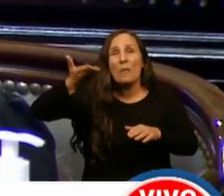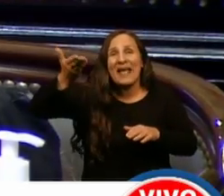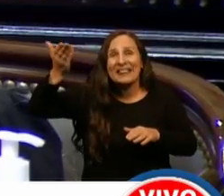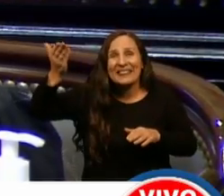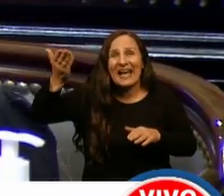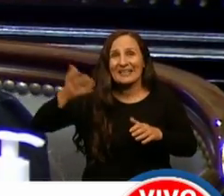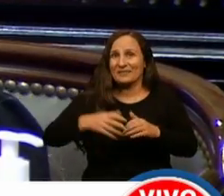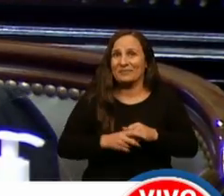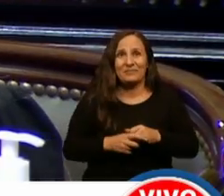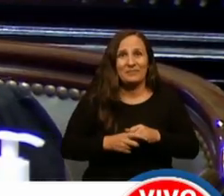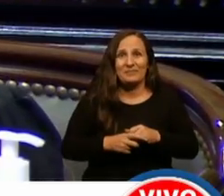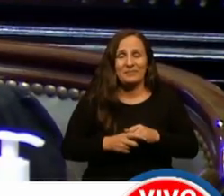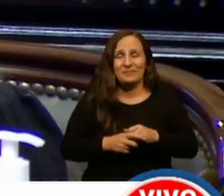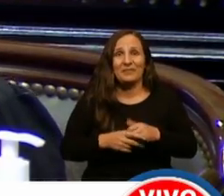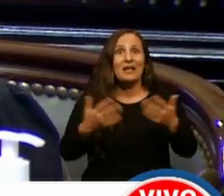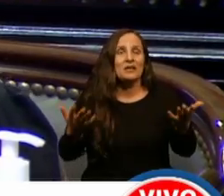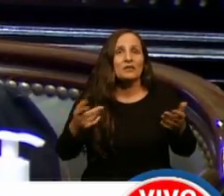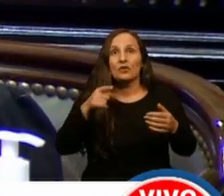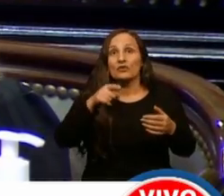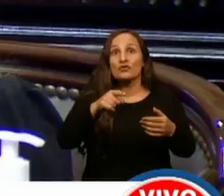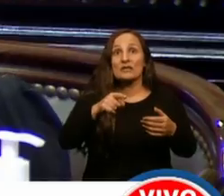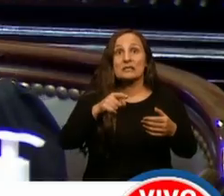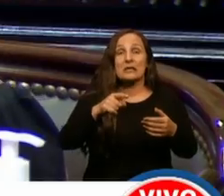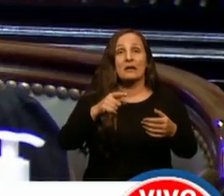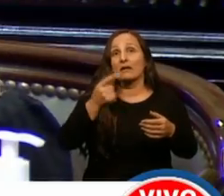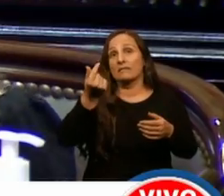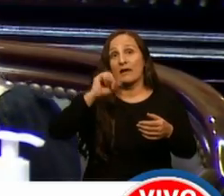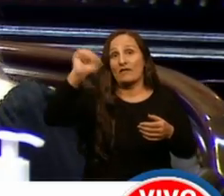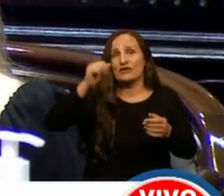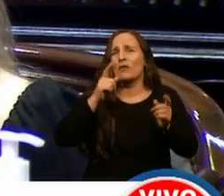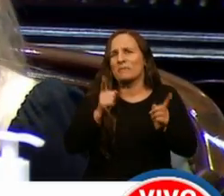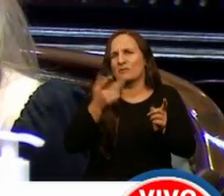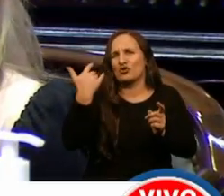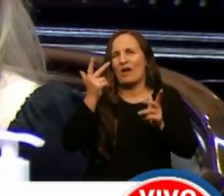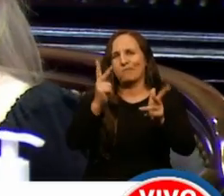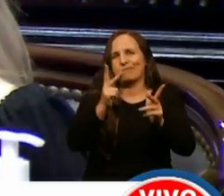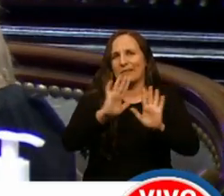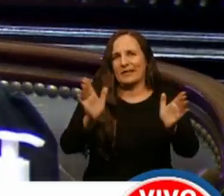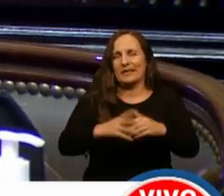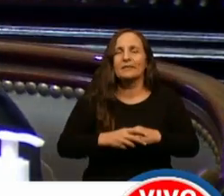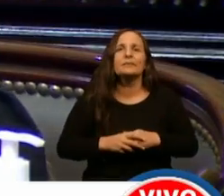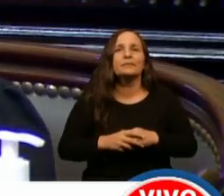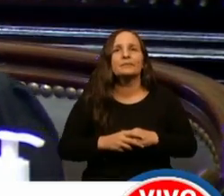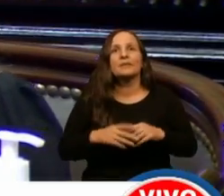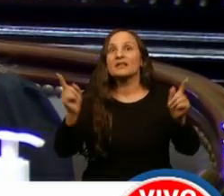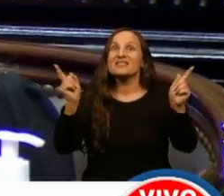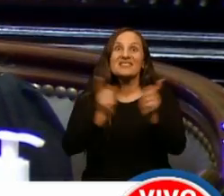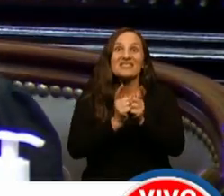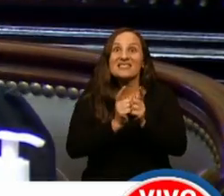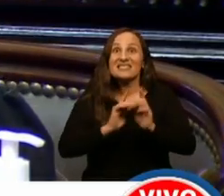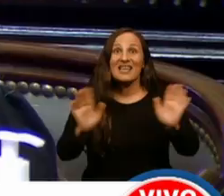aumento de los costos que se trasladan a los precios y por lo tanto la inflación a la que da me refería en síntesis